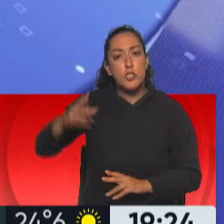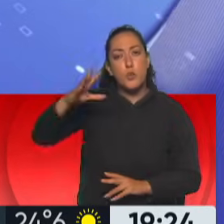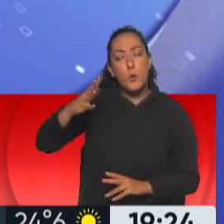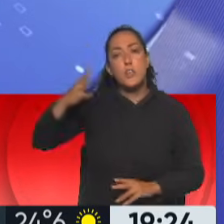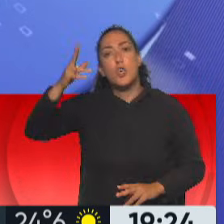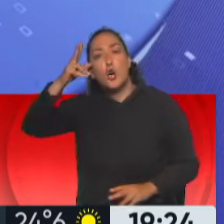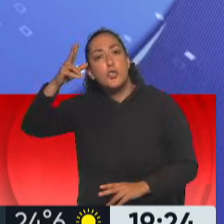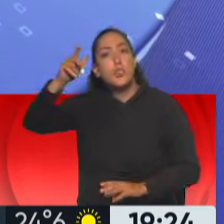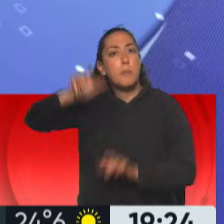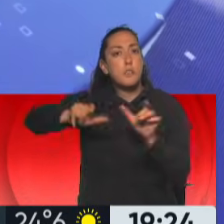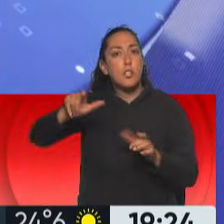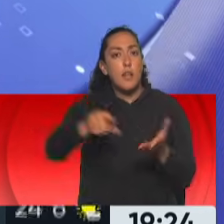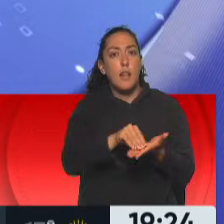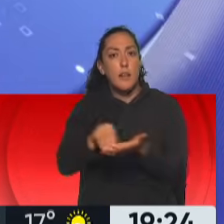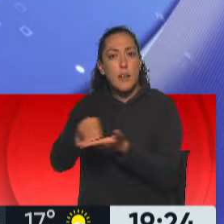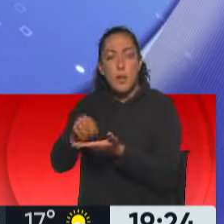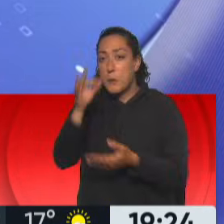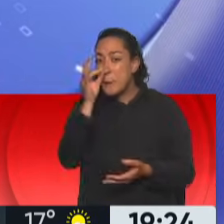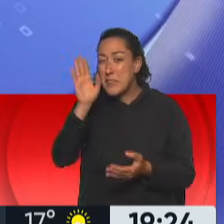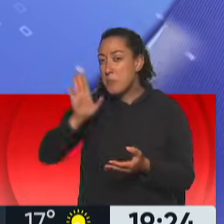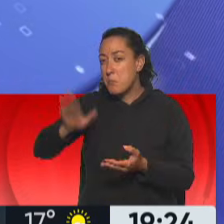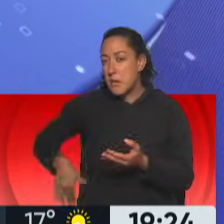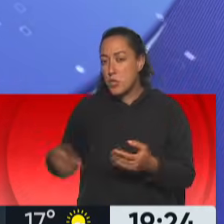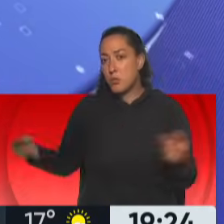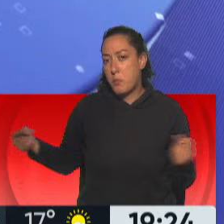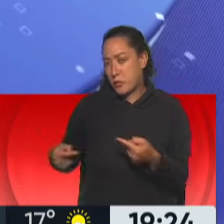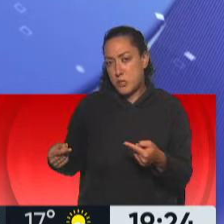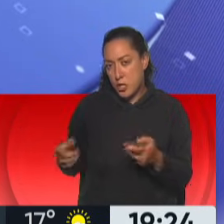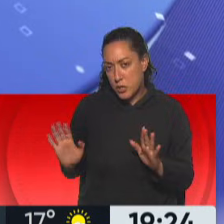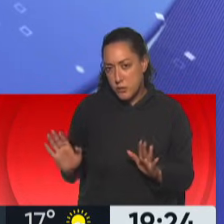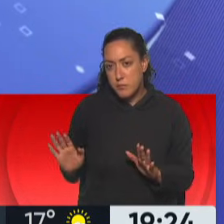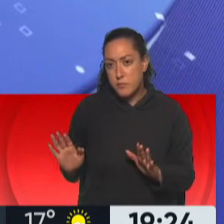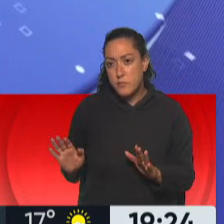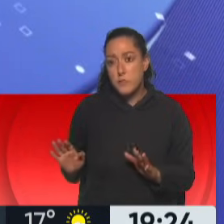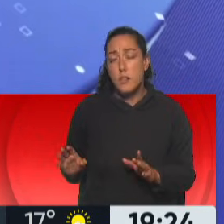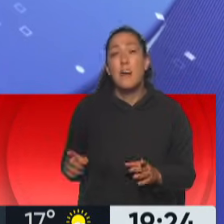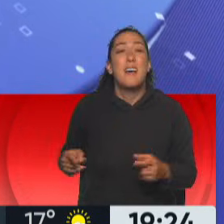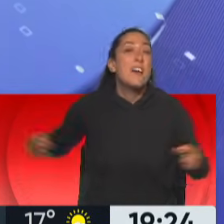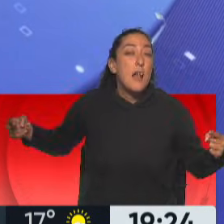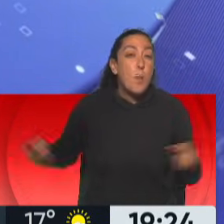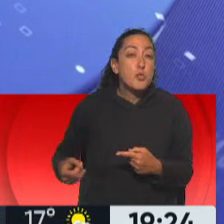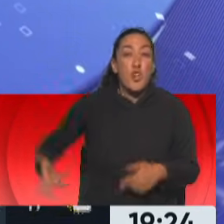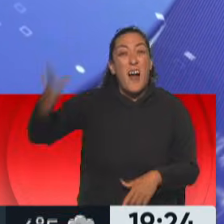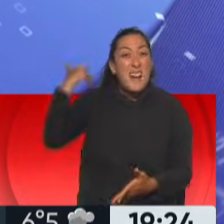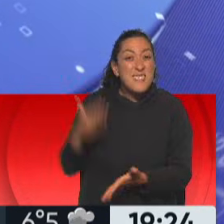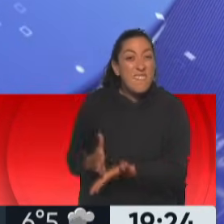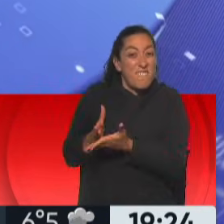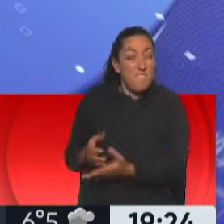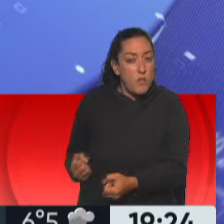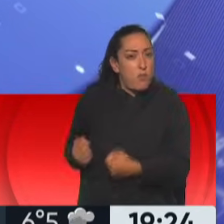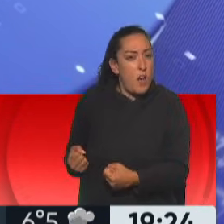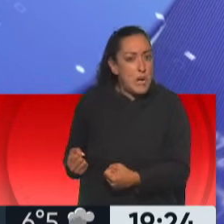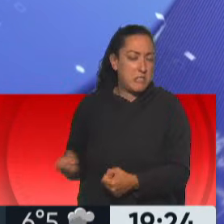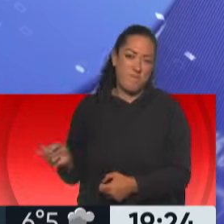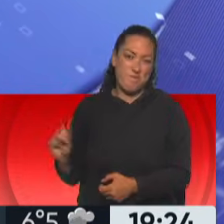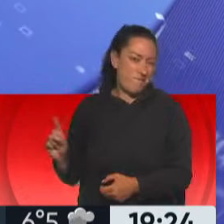de los cuales menos de 20 son considerados de la oposición, y la oposición, como decía, no la oposición que se suele, digamos, denominar como más